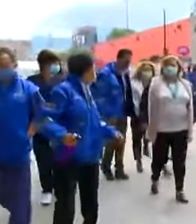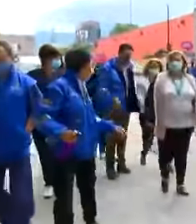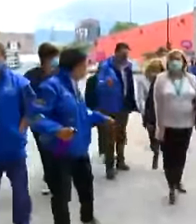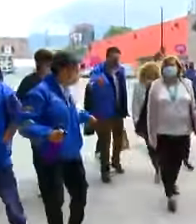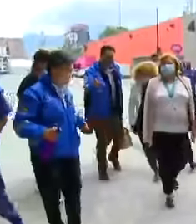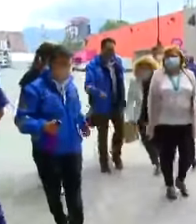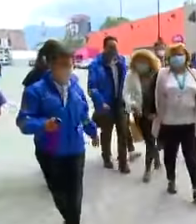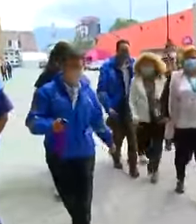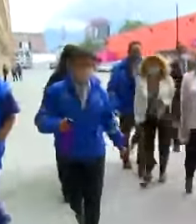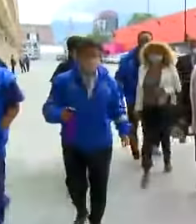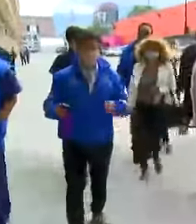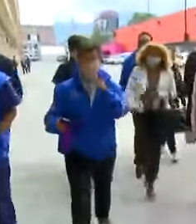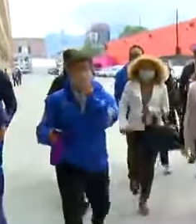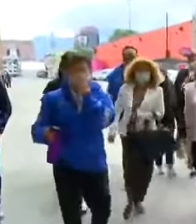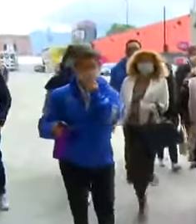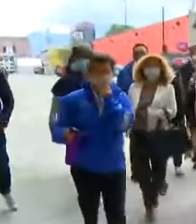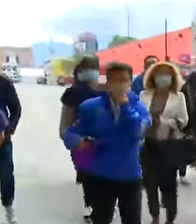La embajadora.